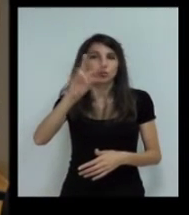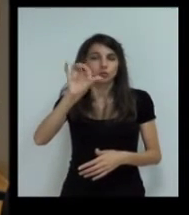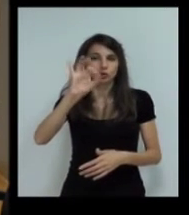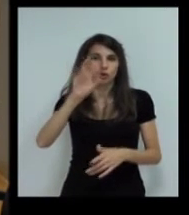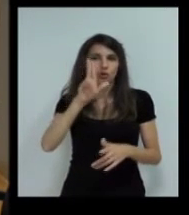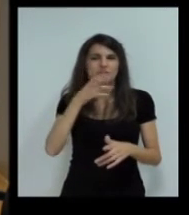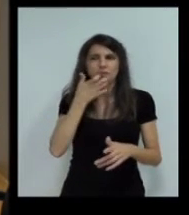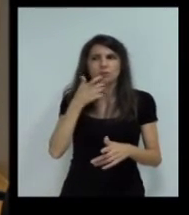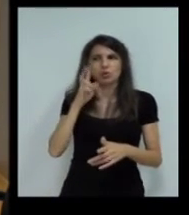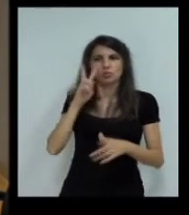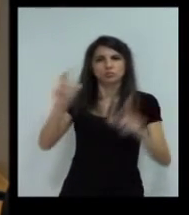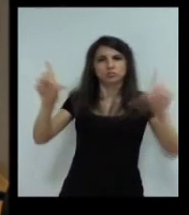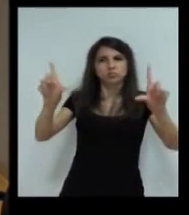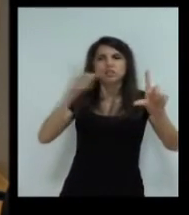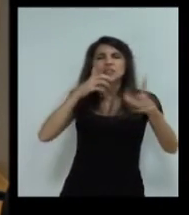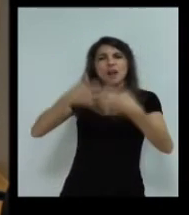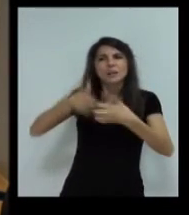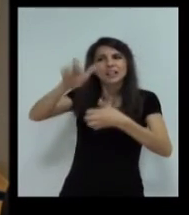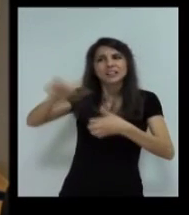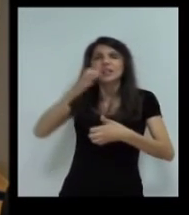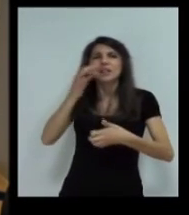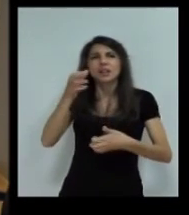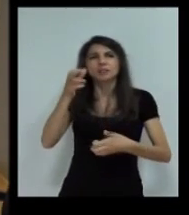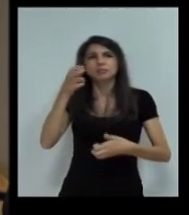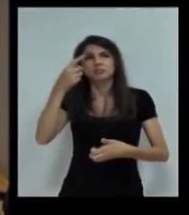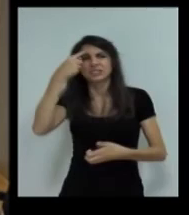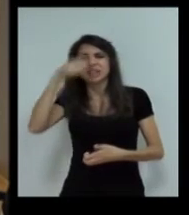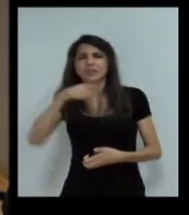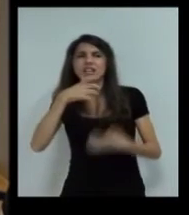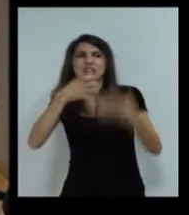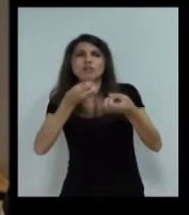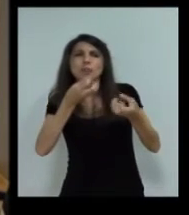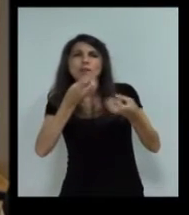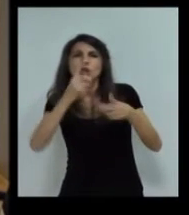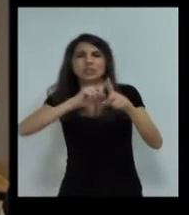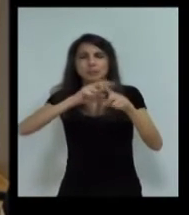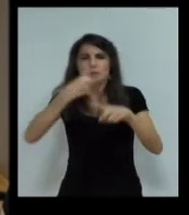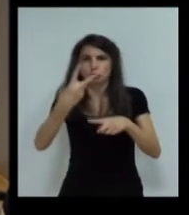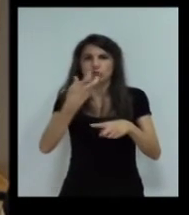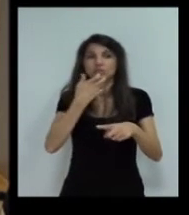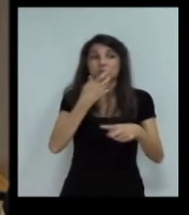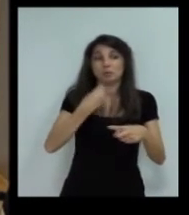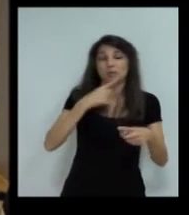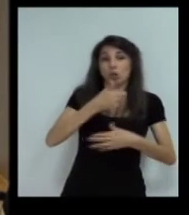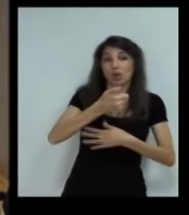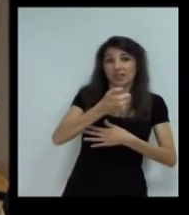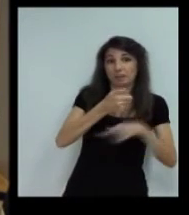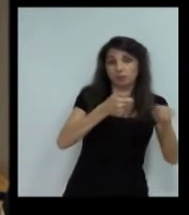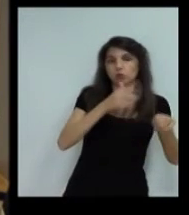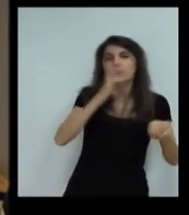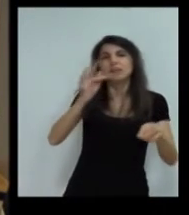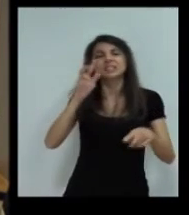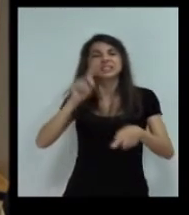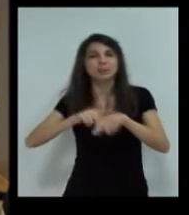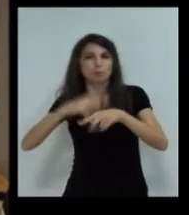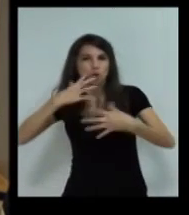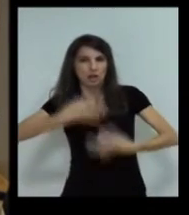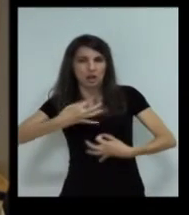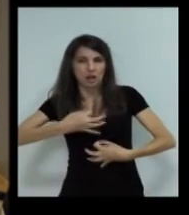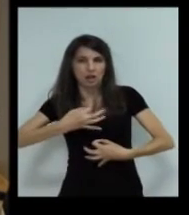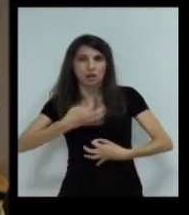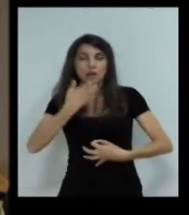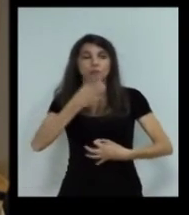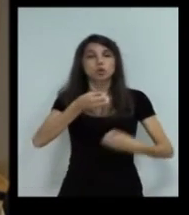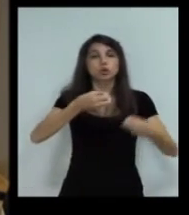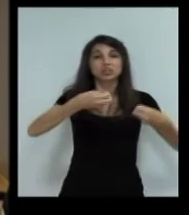fabricante tiene que reconocer dos tipos de información. La que ejecuta el receptor, que es la que hace que en el tiempo real, si está subtitulado, aparezca subtitulado, y